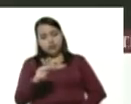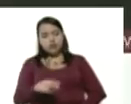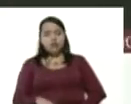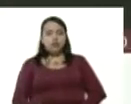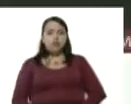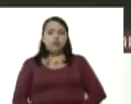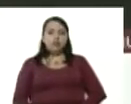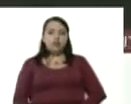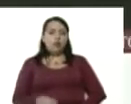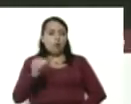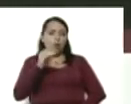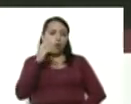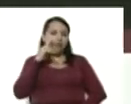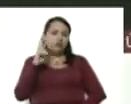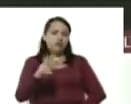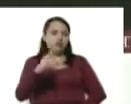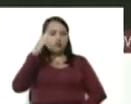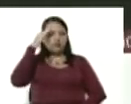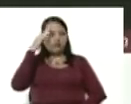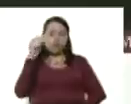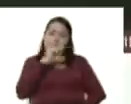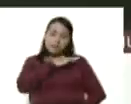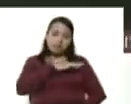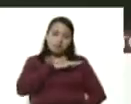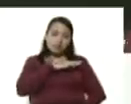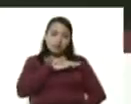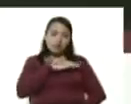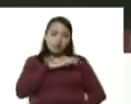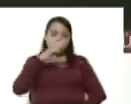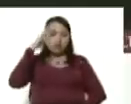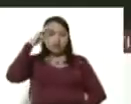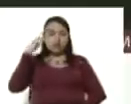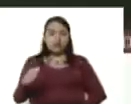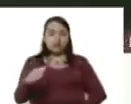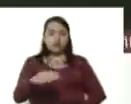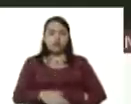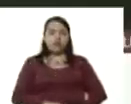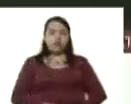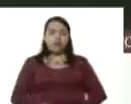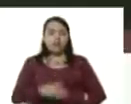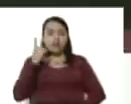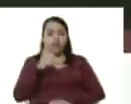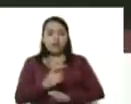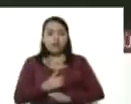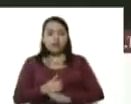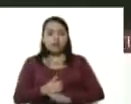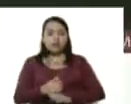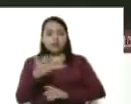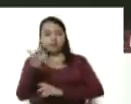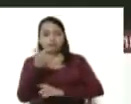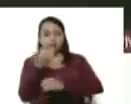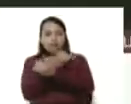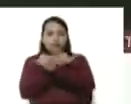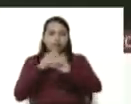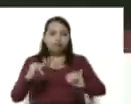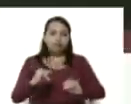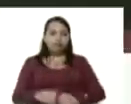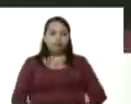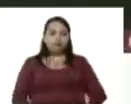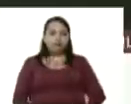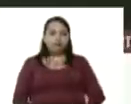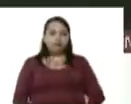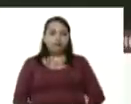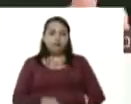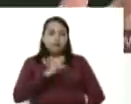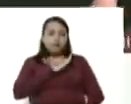una de las misiones o la misión de la Fuerza Armada Nacional Bolivariana es garantizar su independencia, su